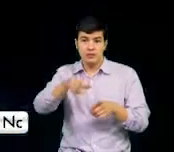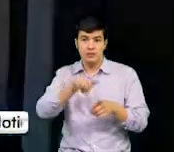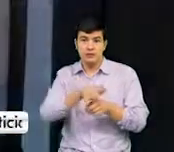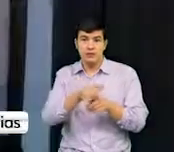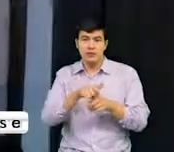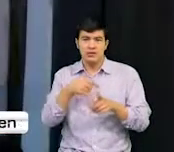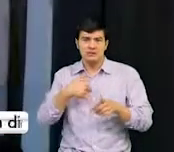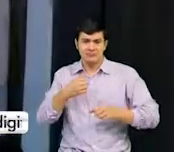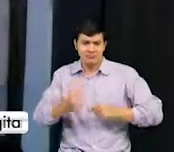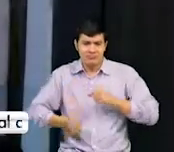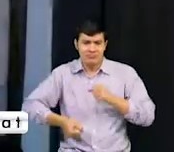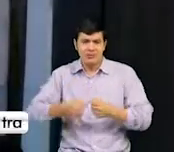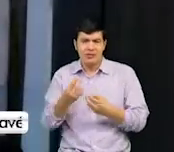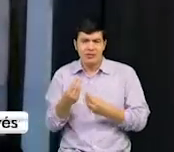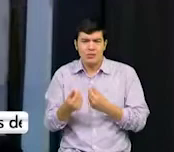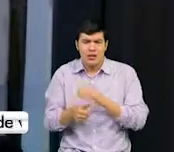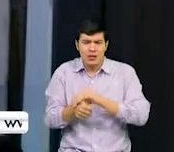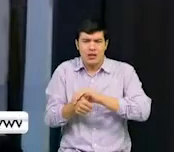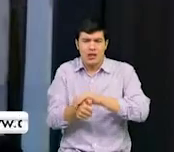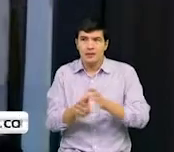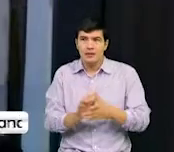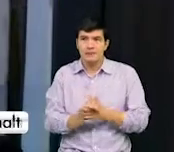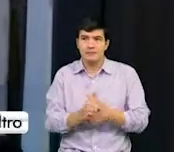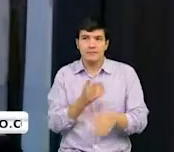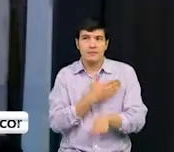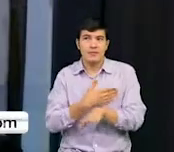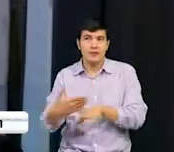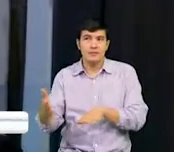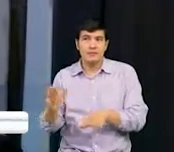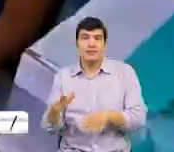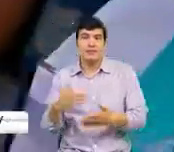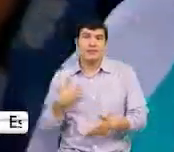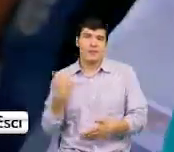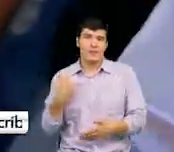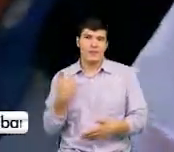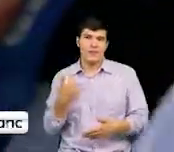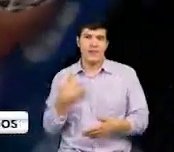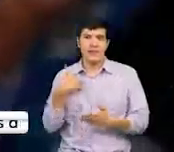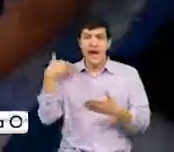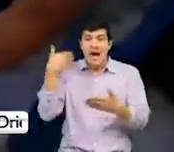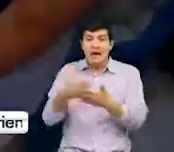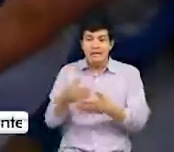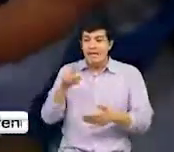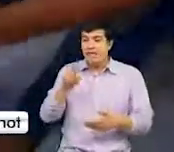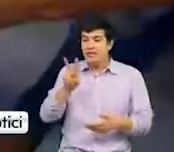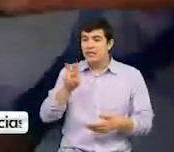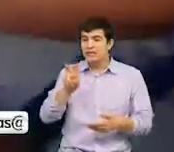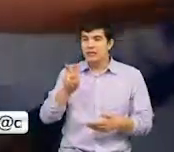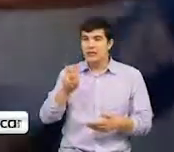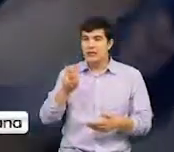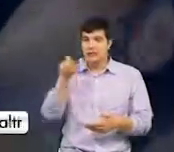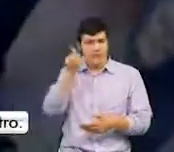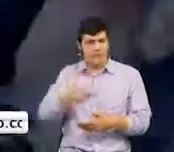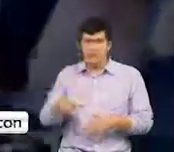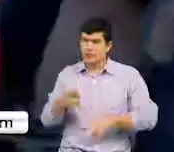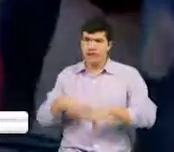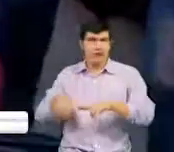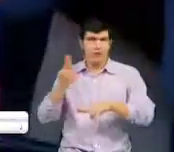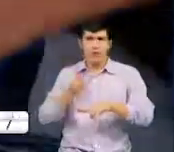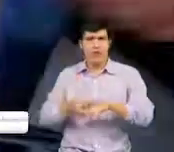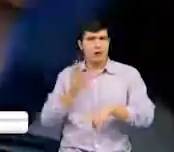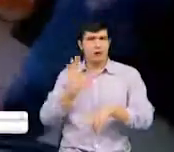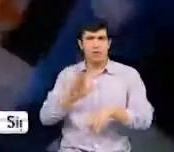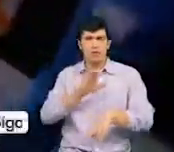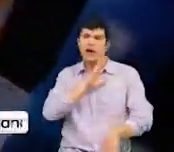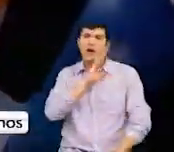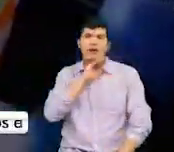lenta. Todo sucedió después de la adolescencia. Hasta los 17 años fueron personas normales. La